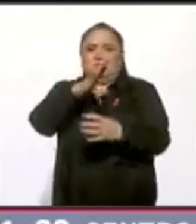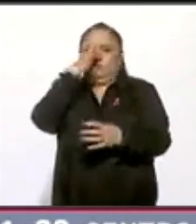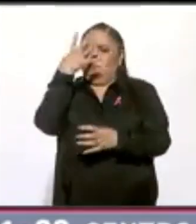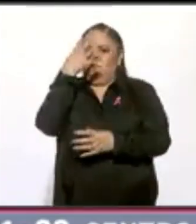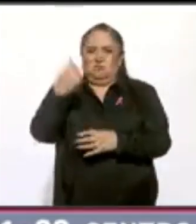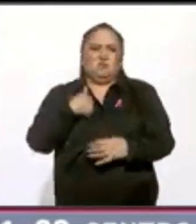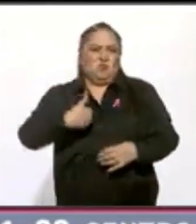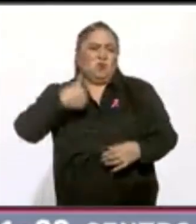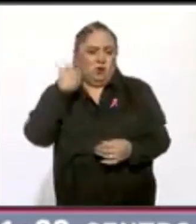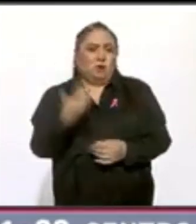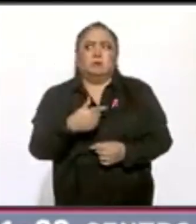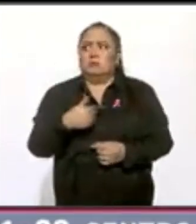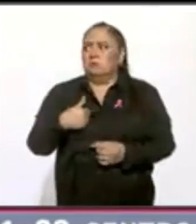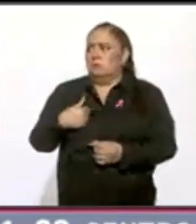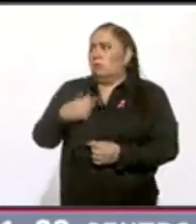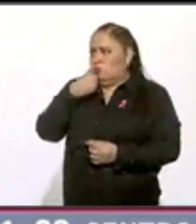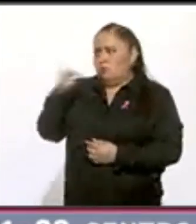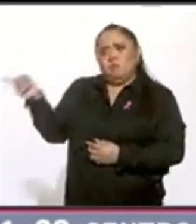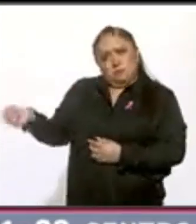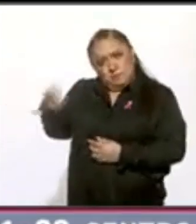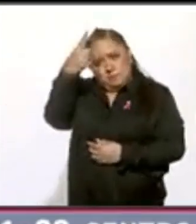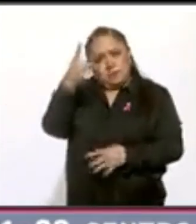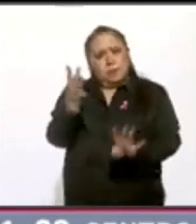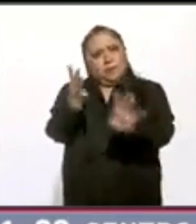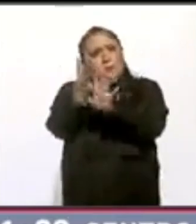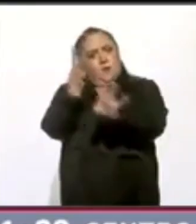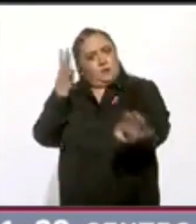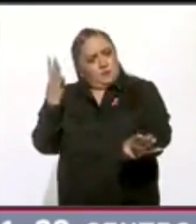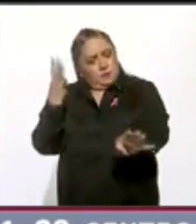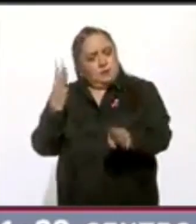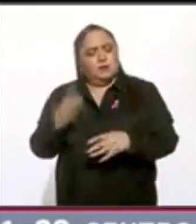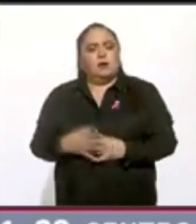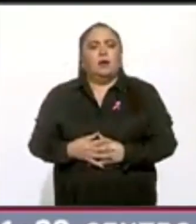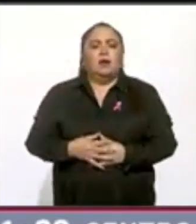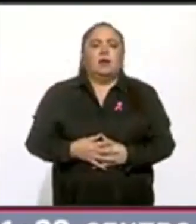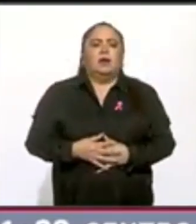México. Y le dije, pues, haz fila, ¿no?